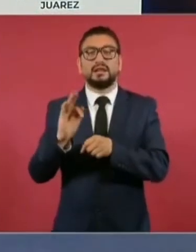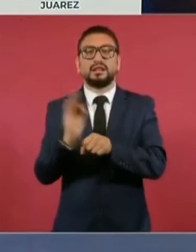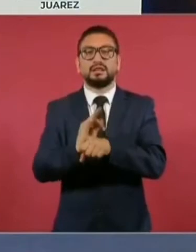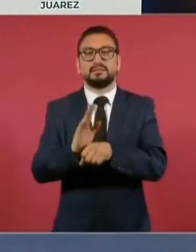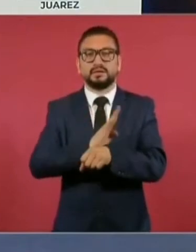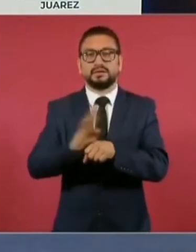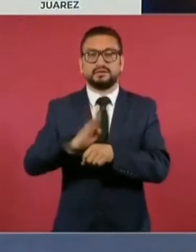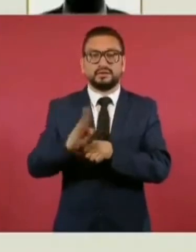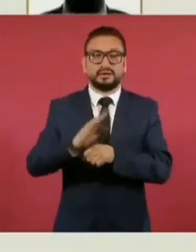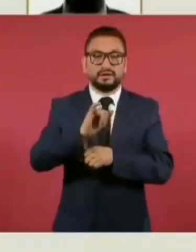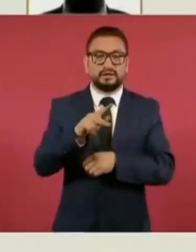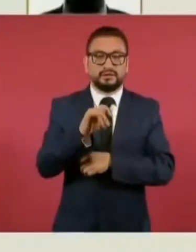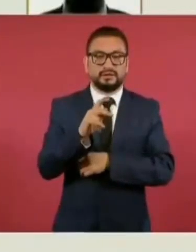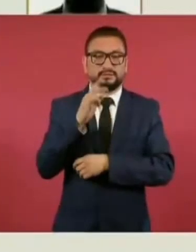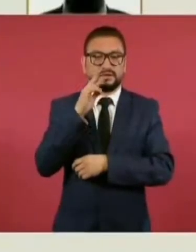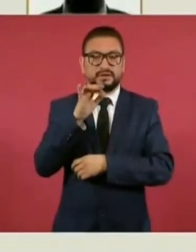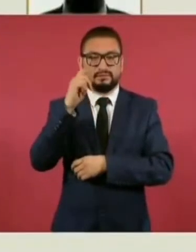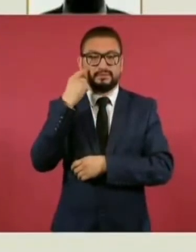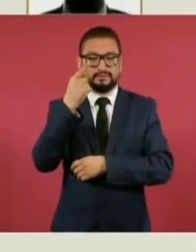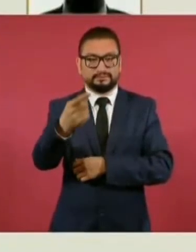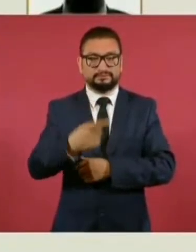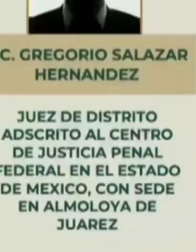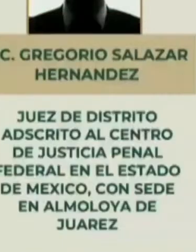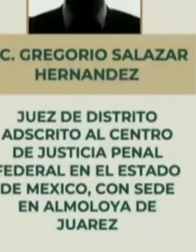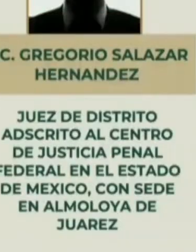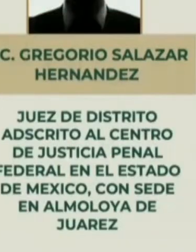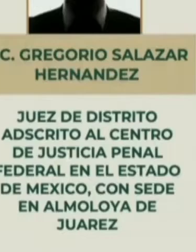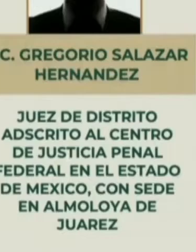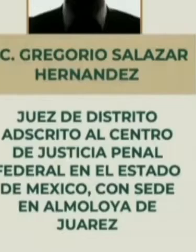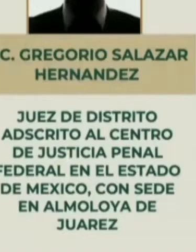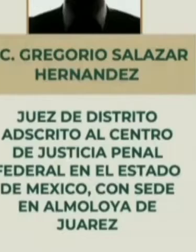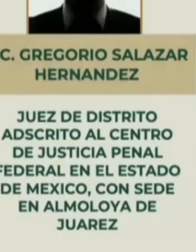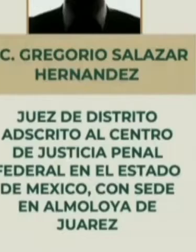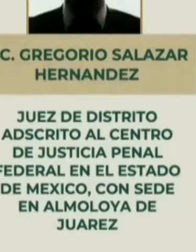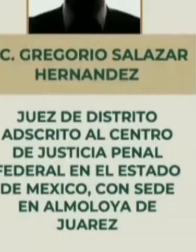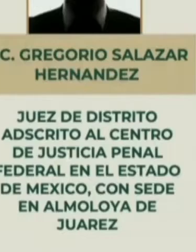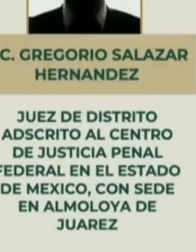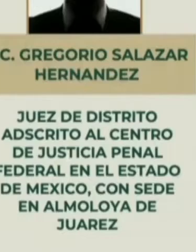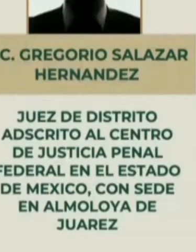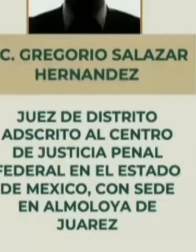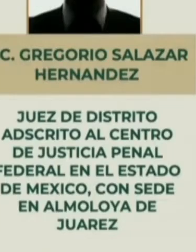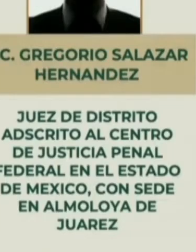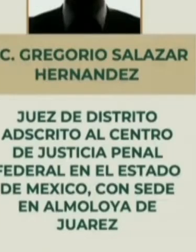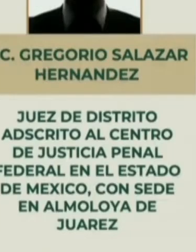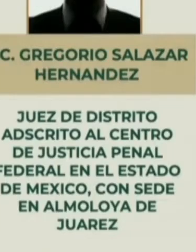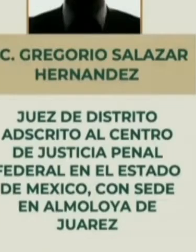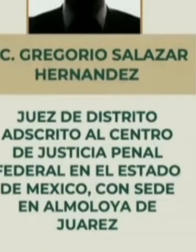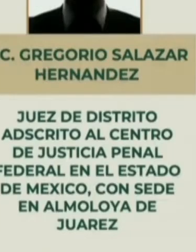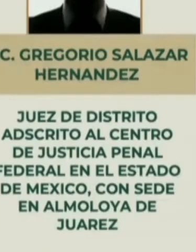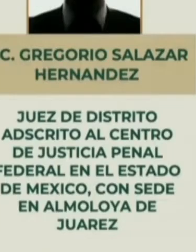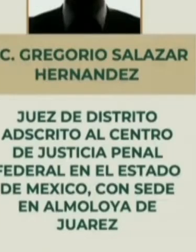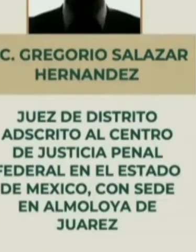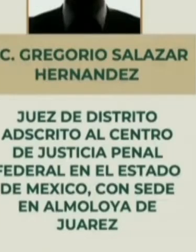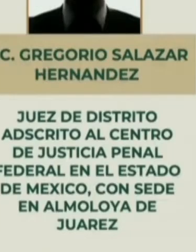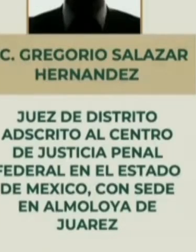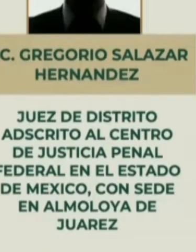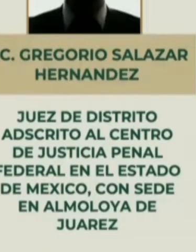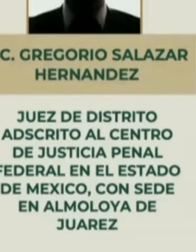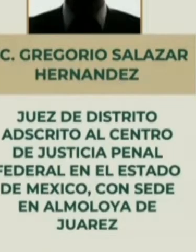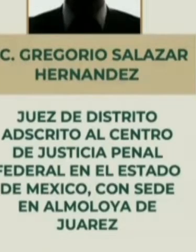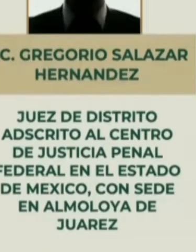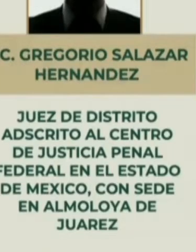beneficio a Janet Miriam, quien era colaboradora de Genaro, exsecretario de Seguridad